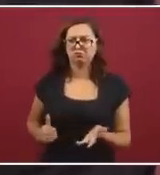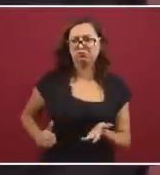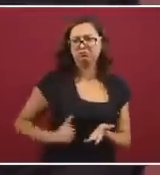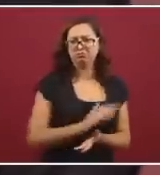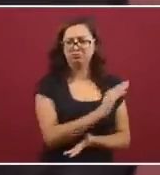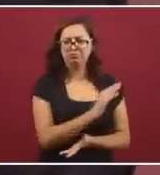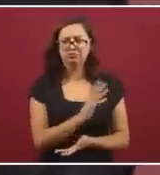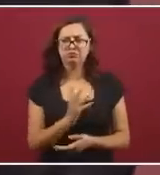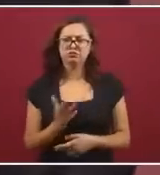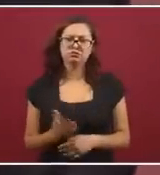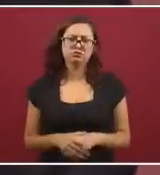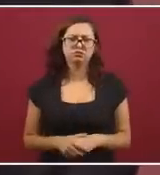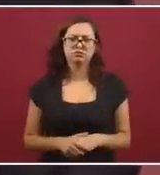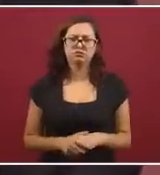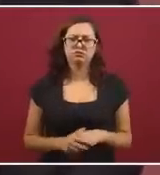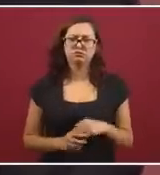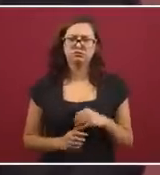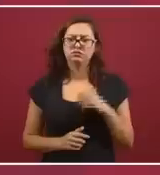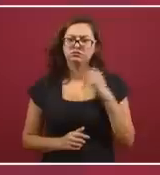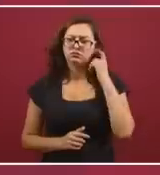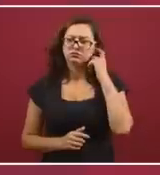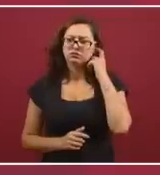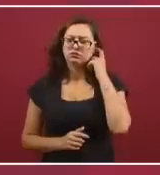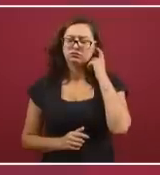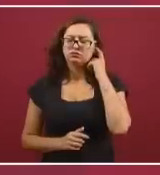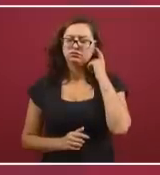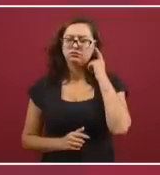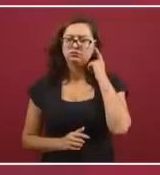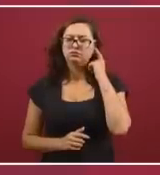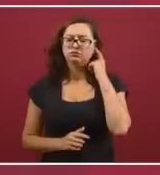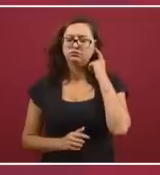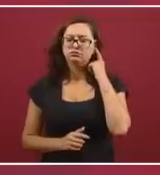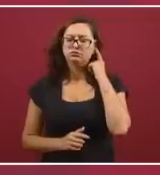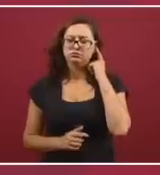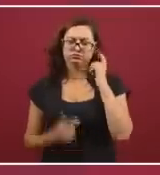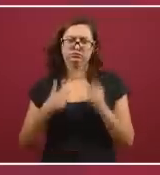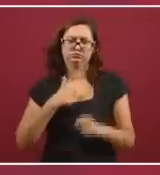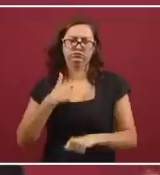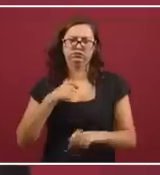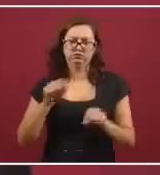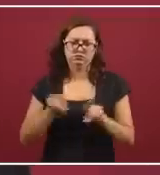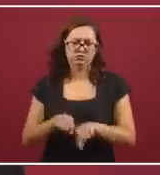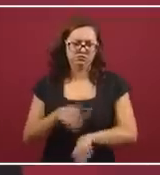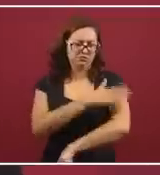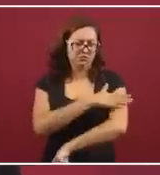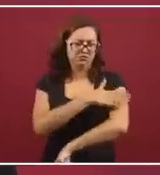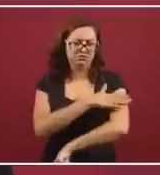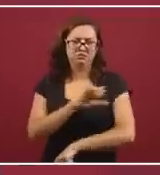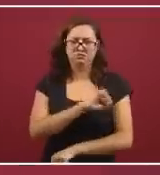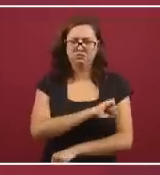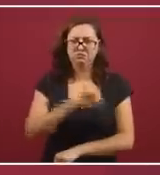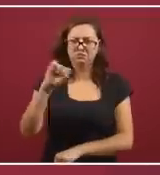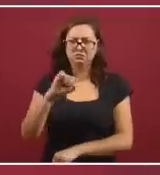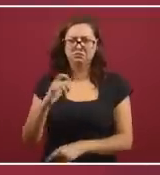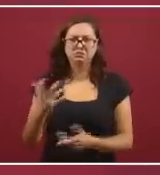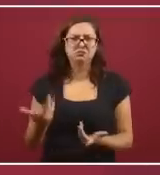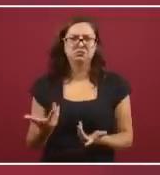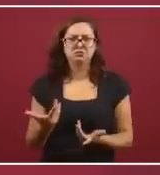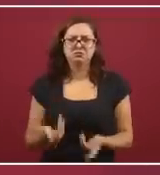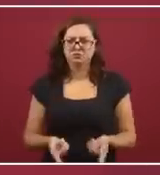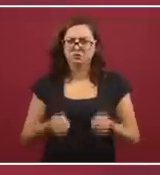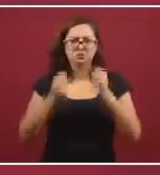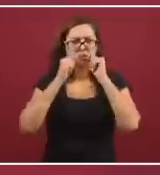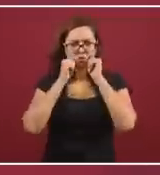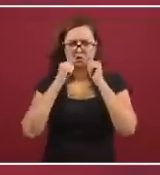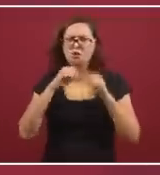este soy soy hipertenso o sea que estoy en esta actividad